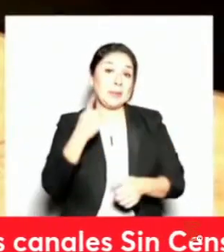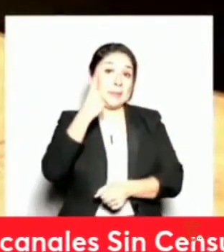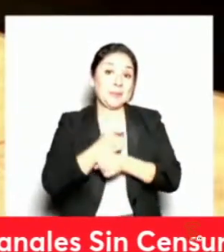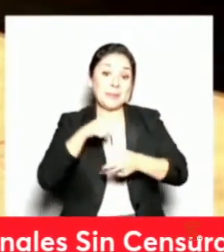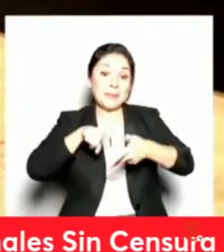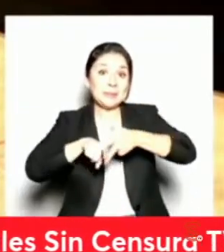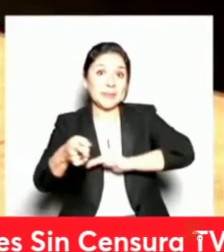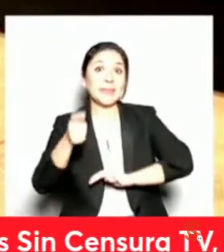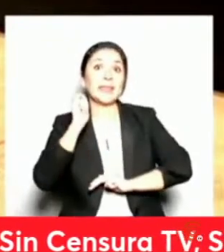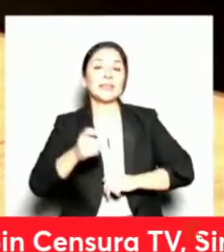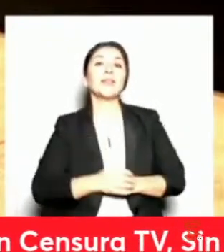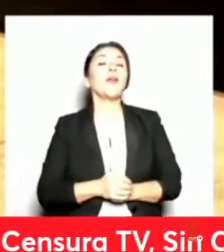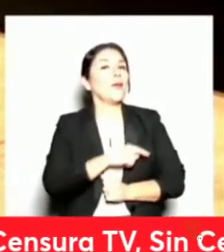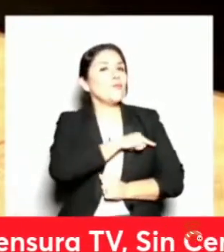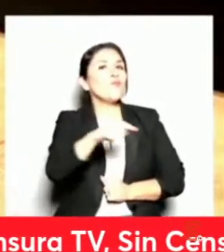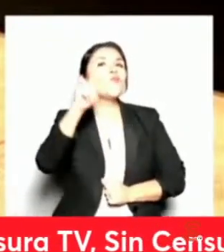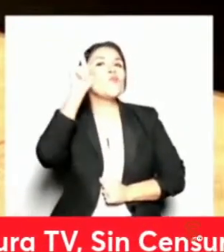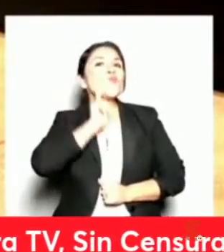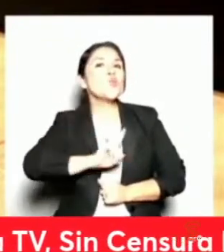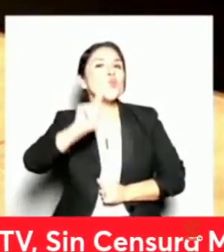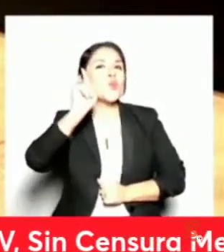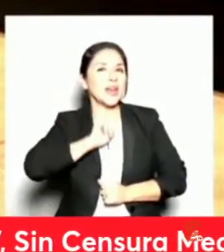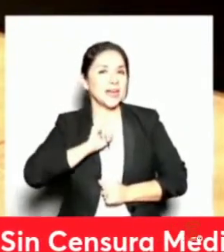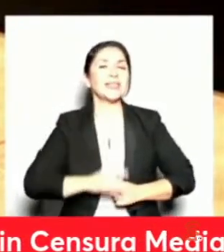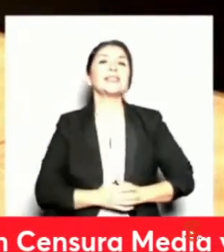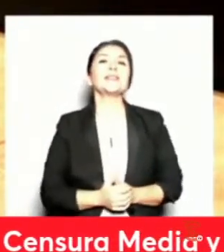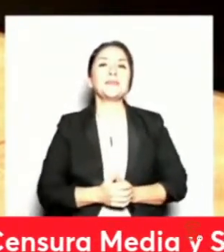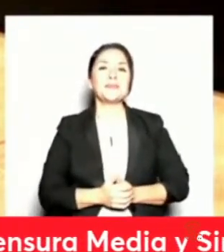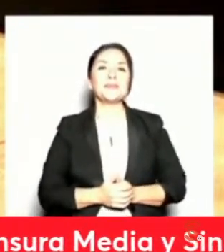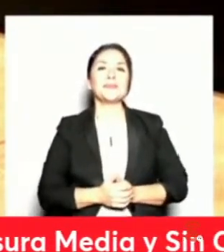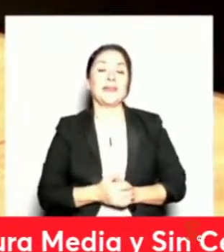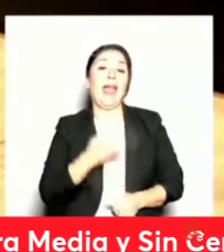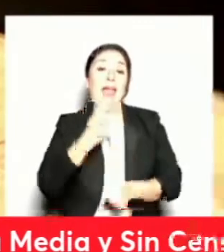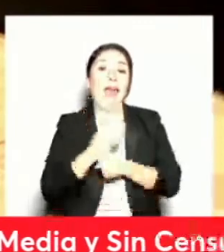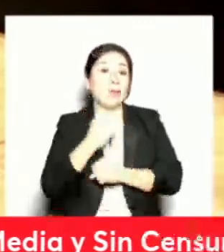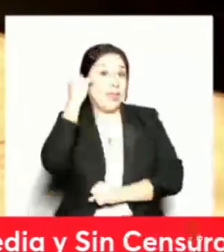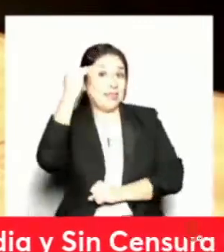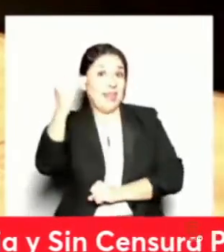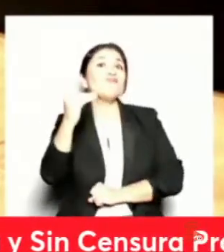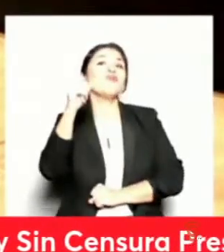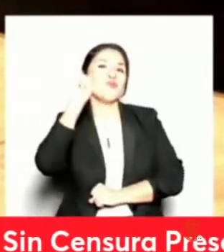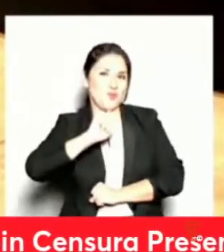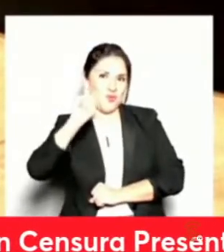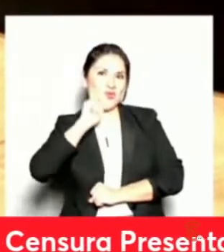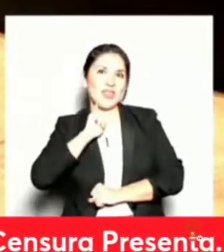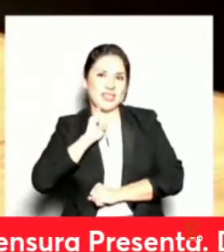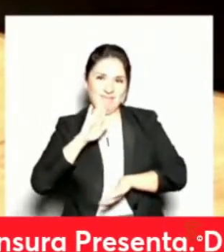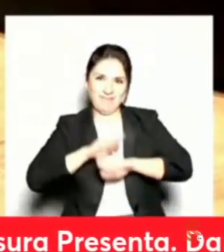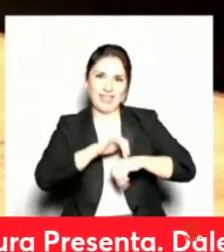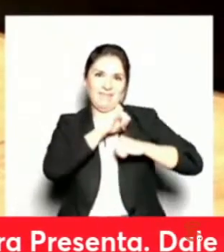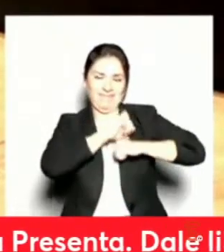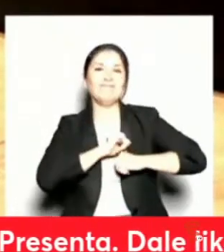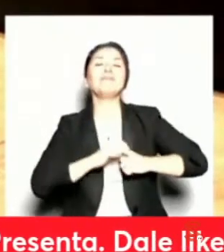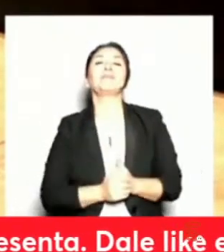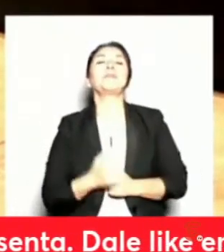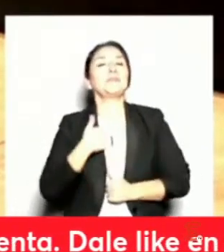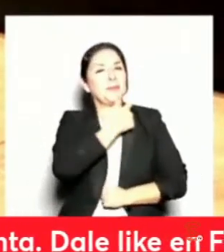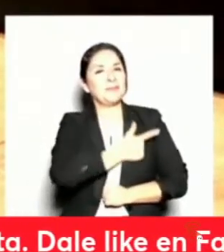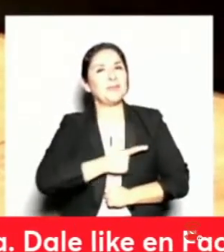empezar primero con las mujeres. Es tiempo de mujeres. Y me da mucho